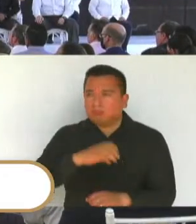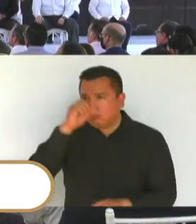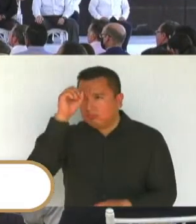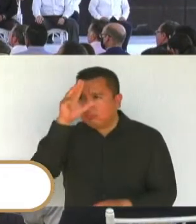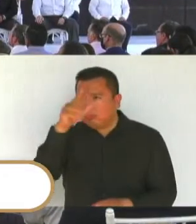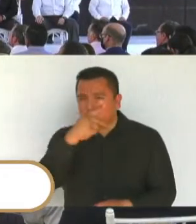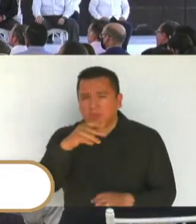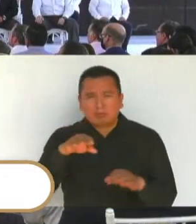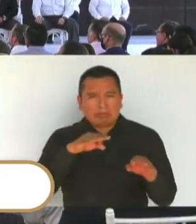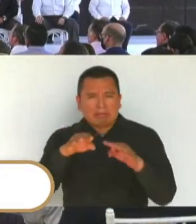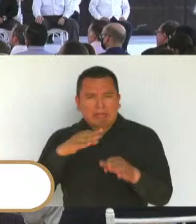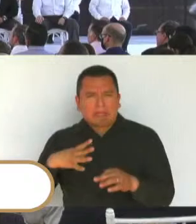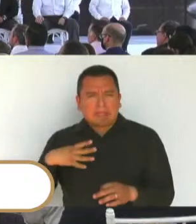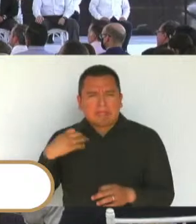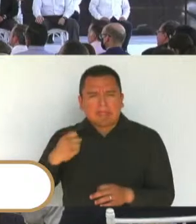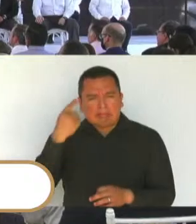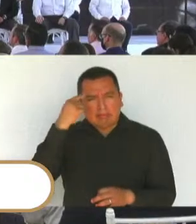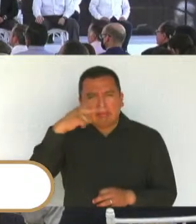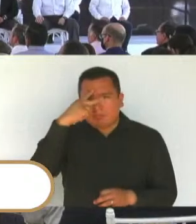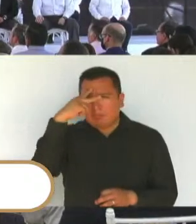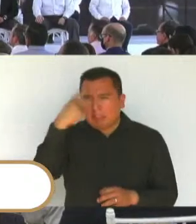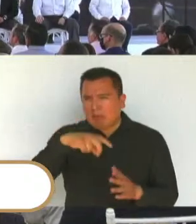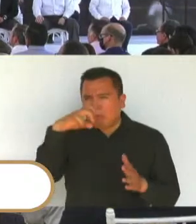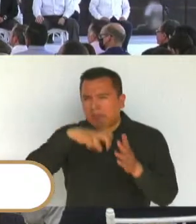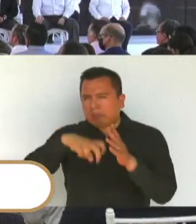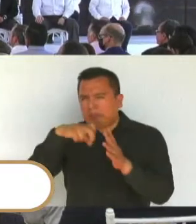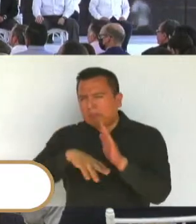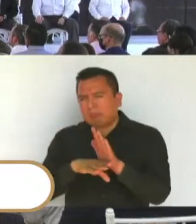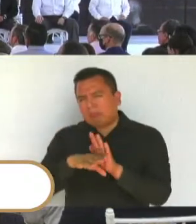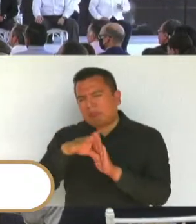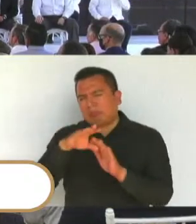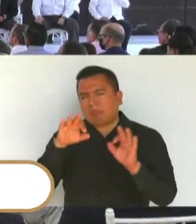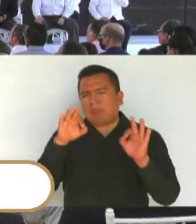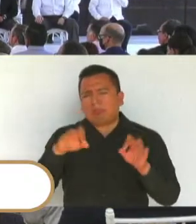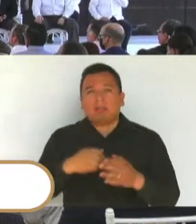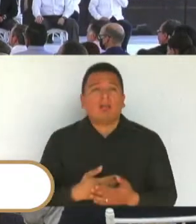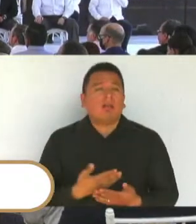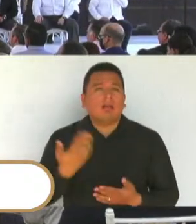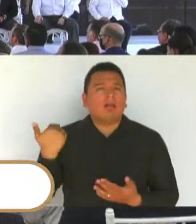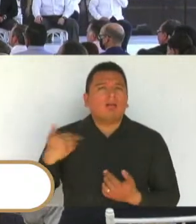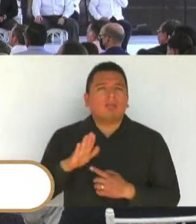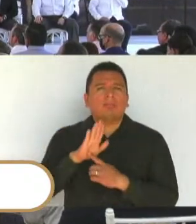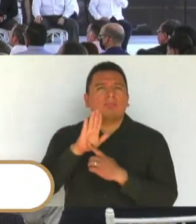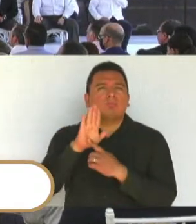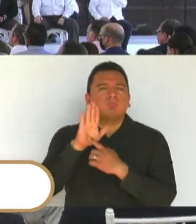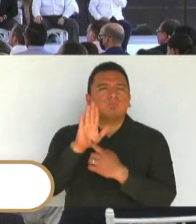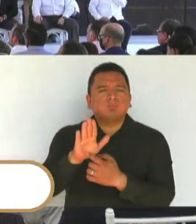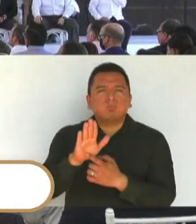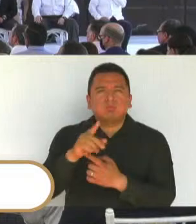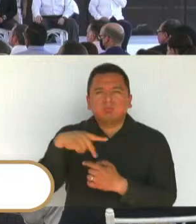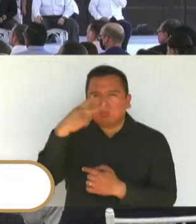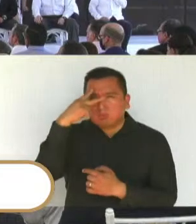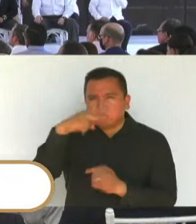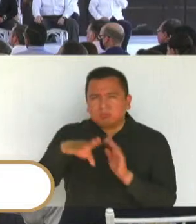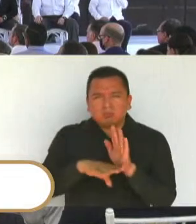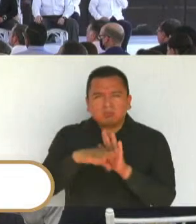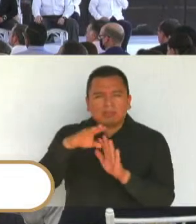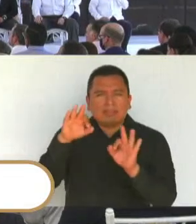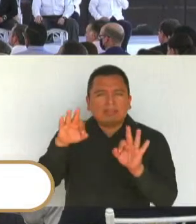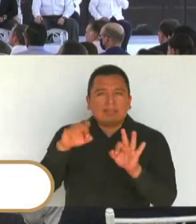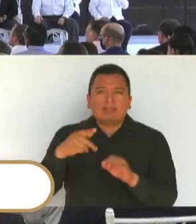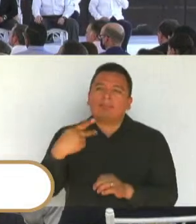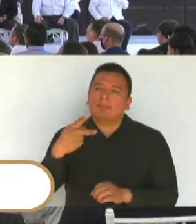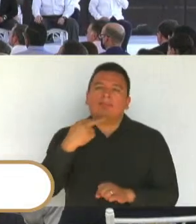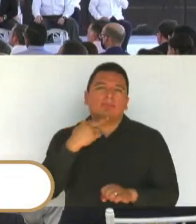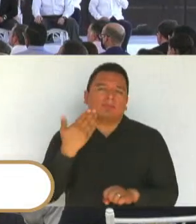gran diferencia en este país. Los datos que aquí presentan no serían posibles sin el trabajo de ustedes. Gracias, saludo con gusto